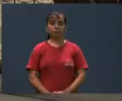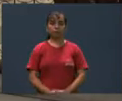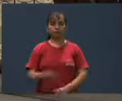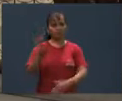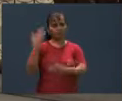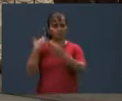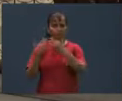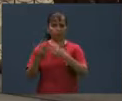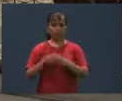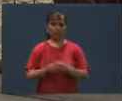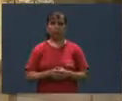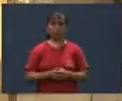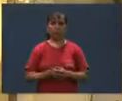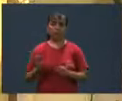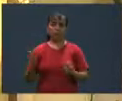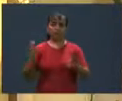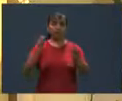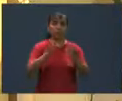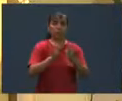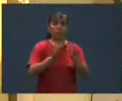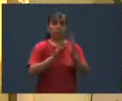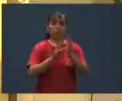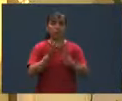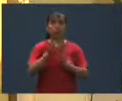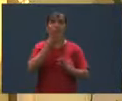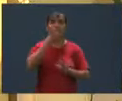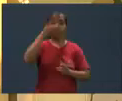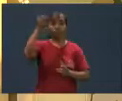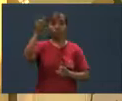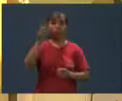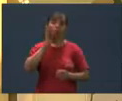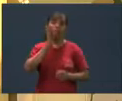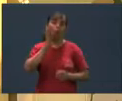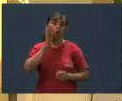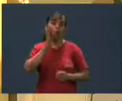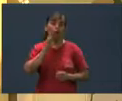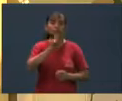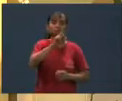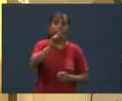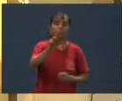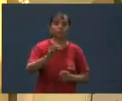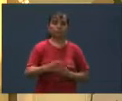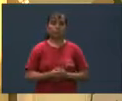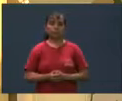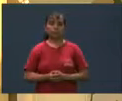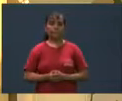En aquel tiempo se acercó a Jesús un joven y le preguntó,